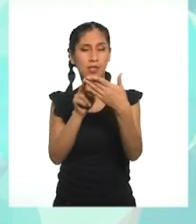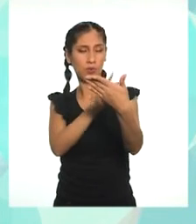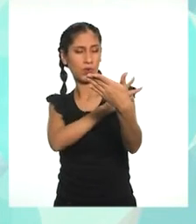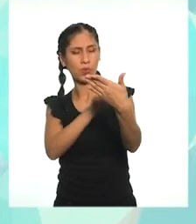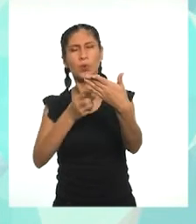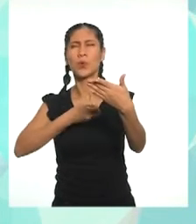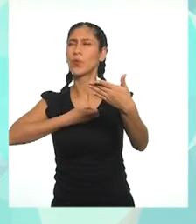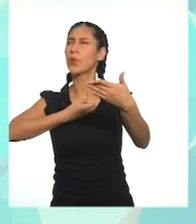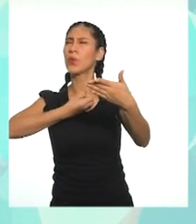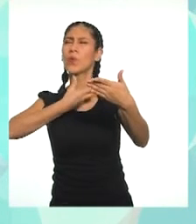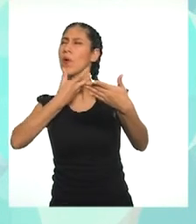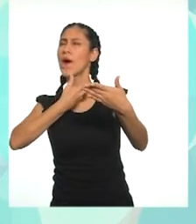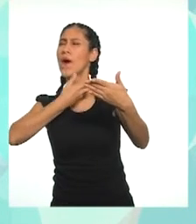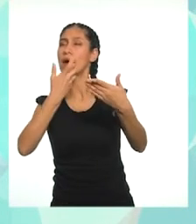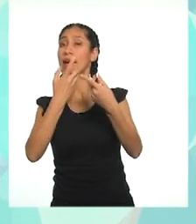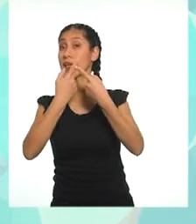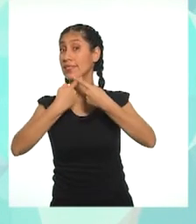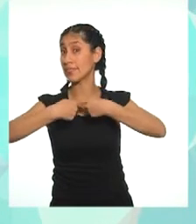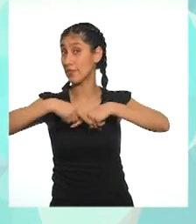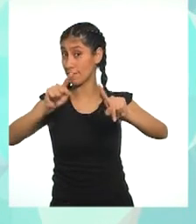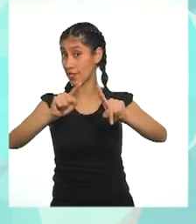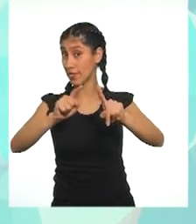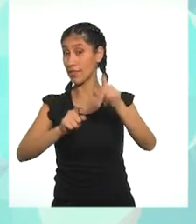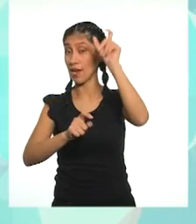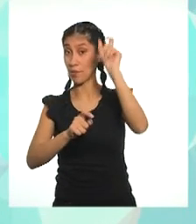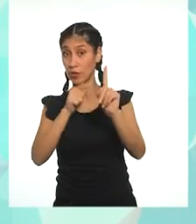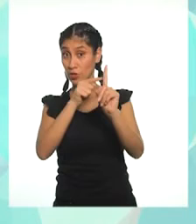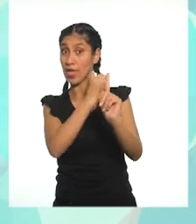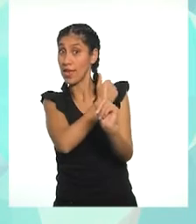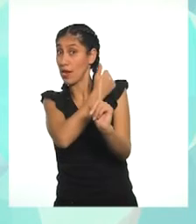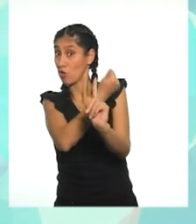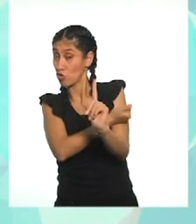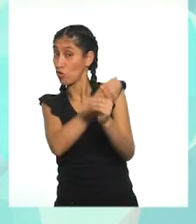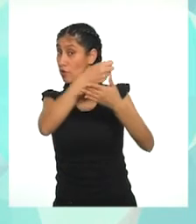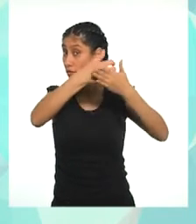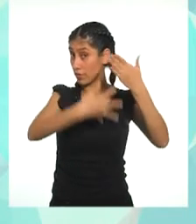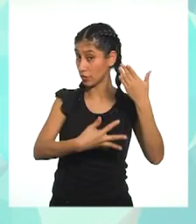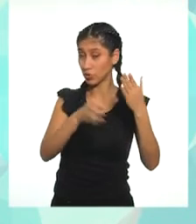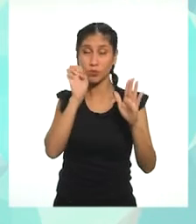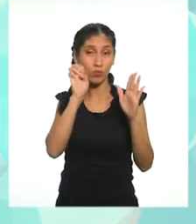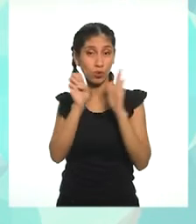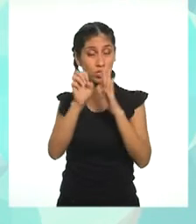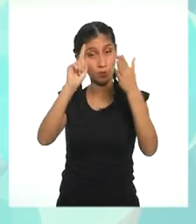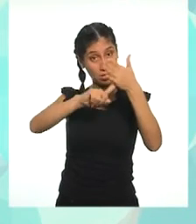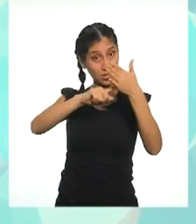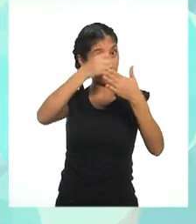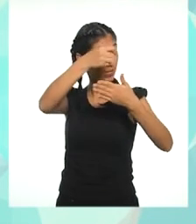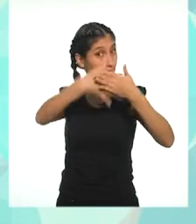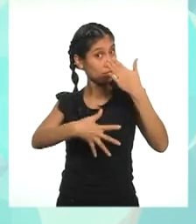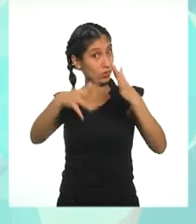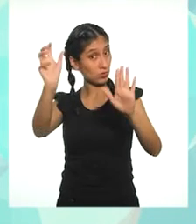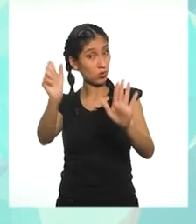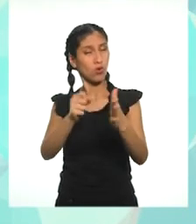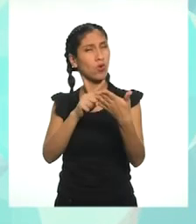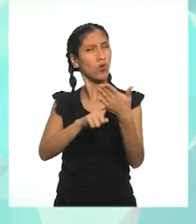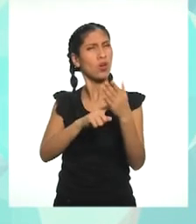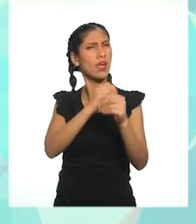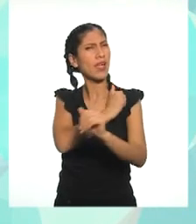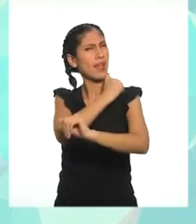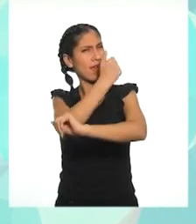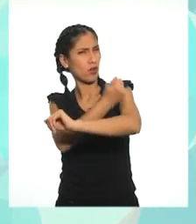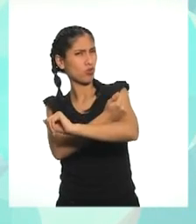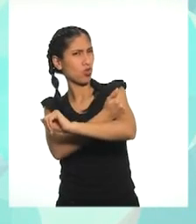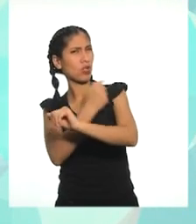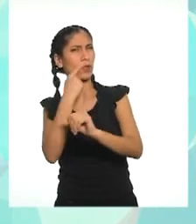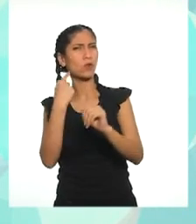es distinta del autor del texto. Por ejemplo, en este texto narrativo, el autor es